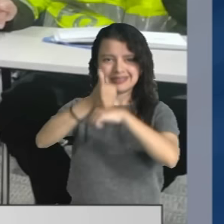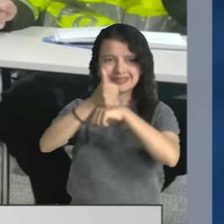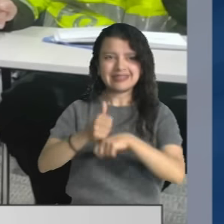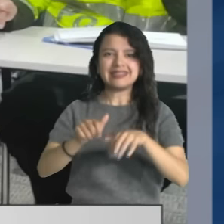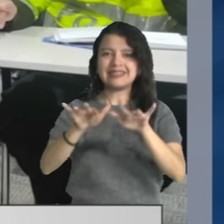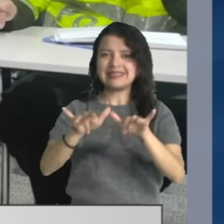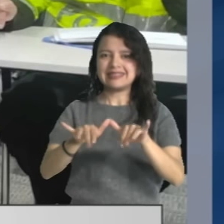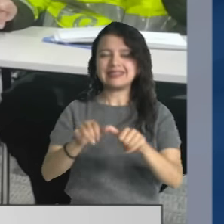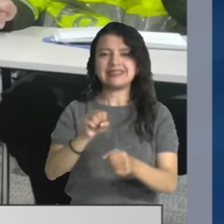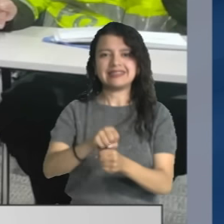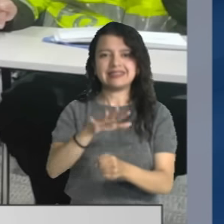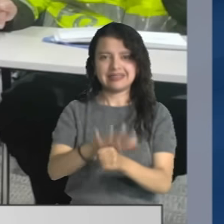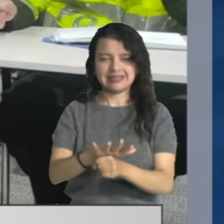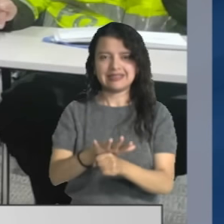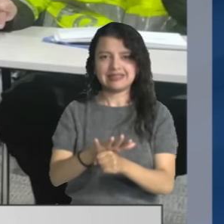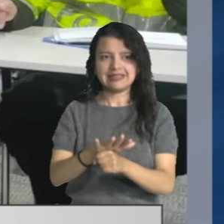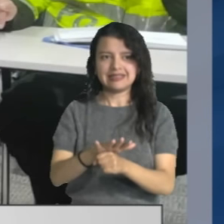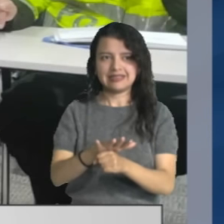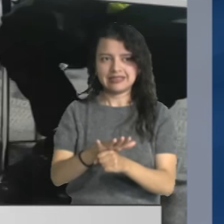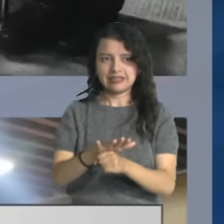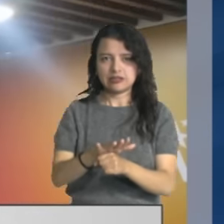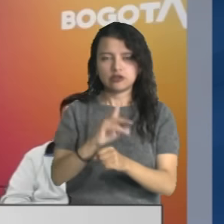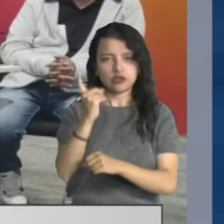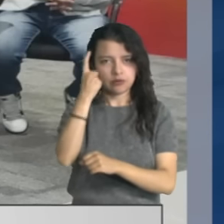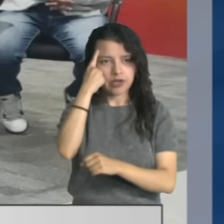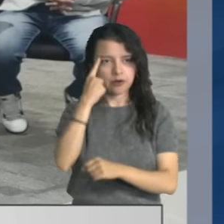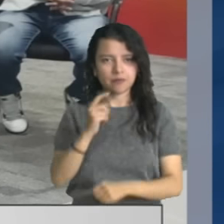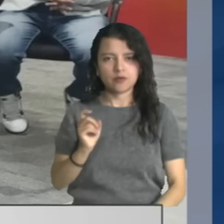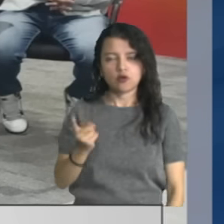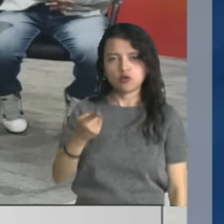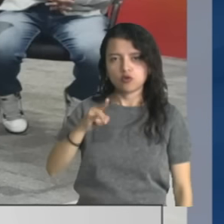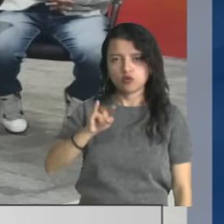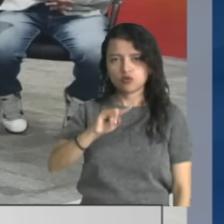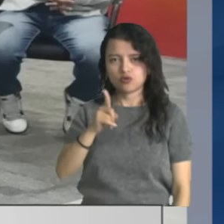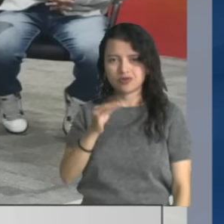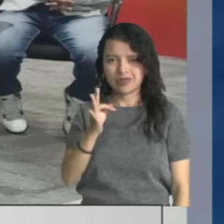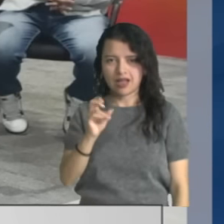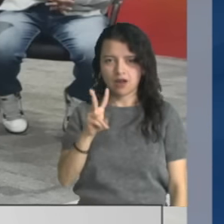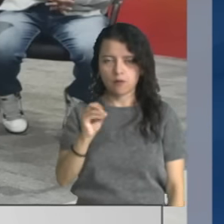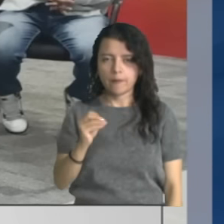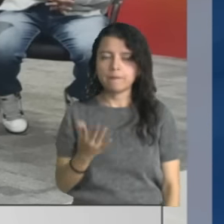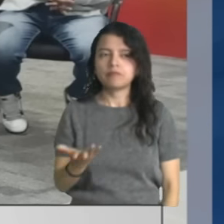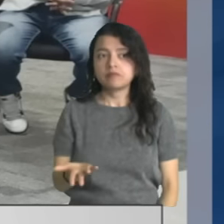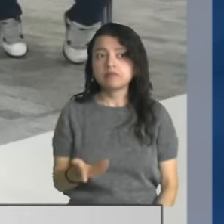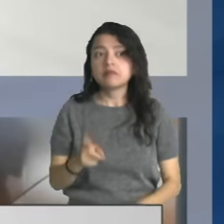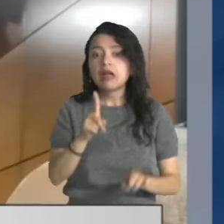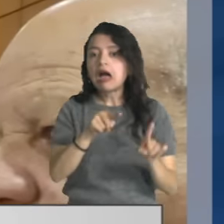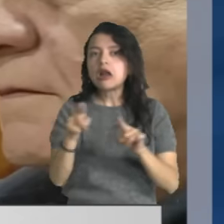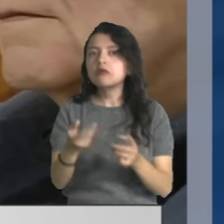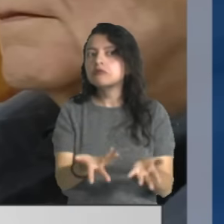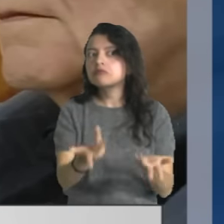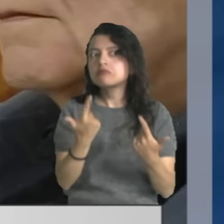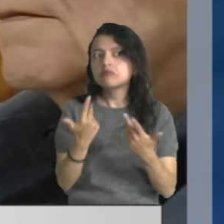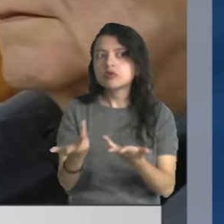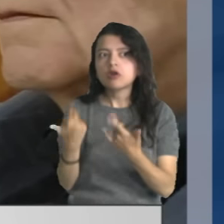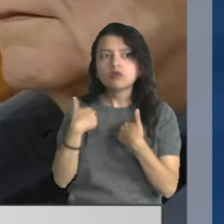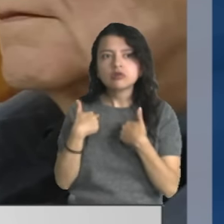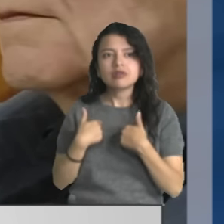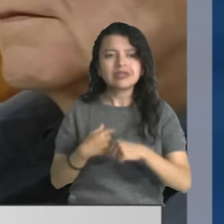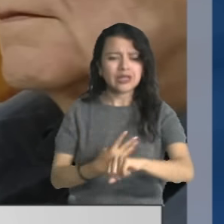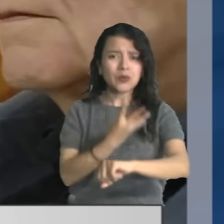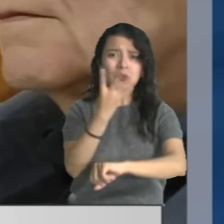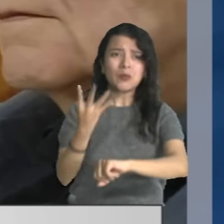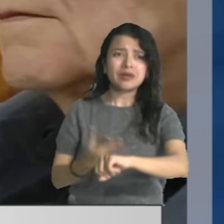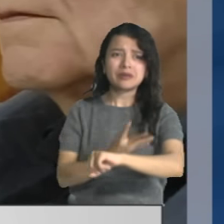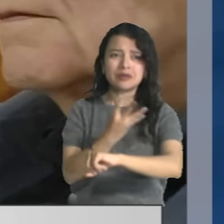de Gobierno, Gustavo Quintero. Algunas fuentes que se encuentran en esta reunión le confirmaron a Noticentro 1 CBI que a pesar de que van más de 4